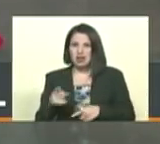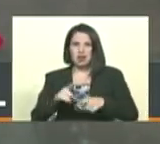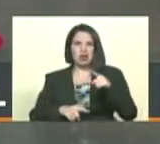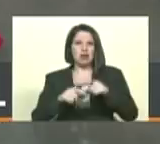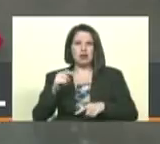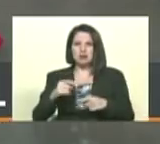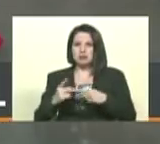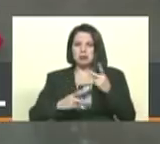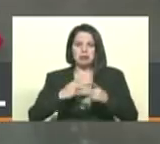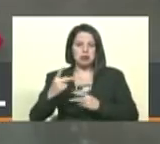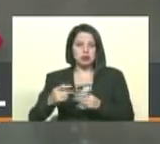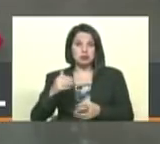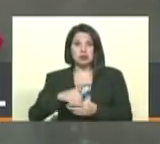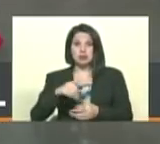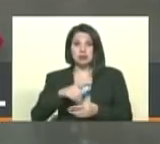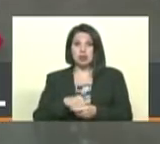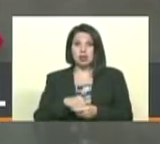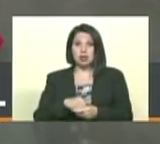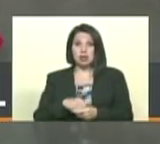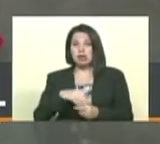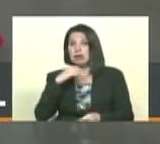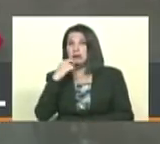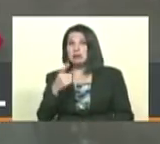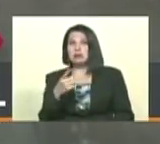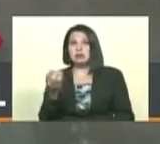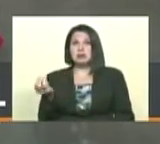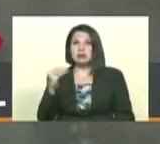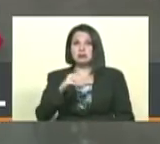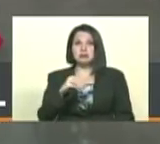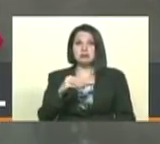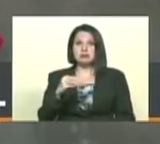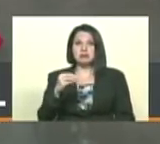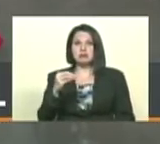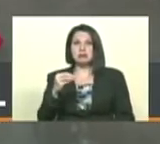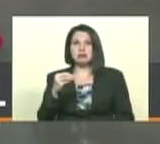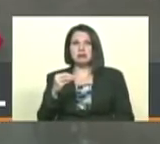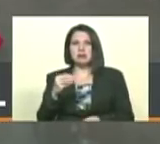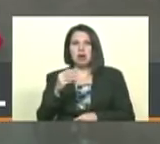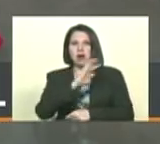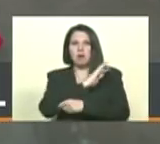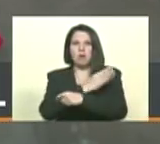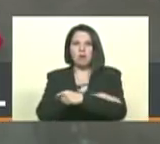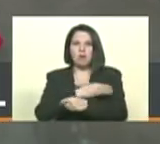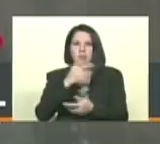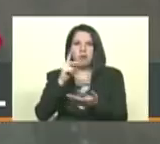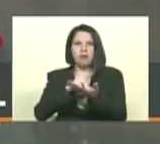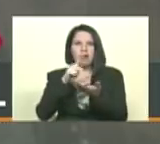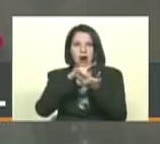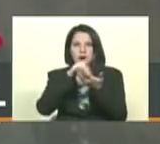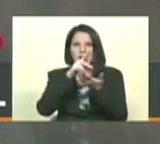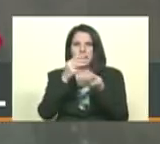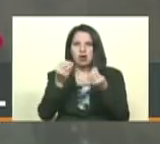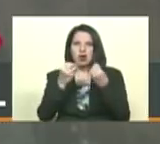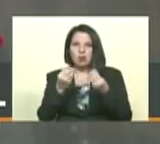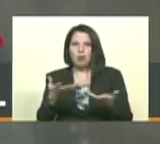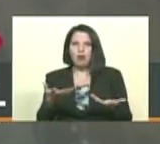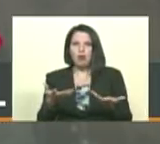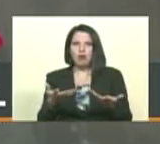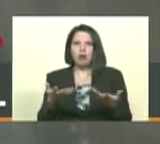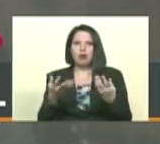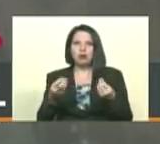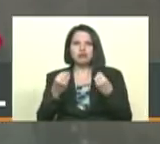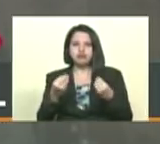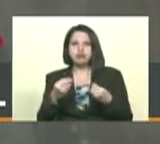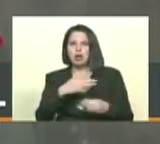electoral y han dicho también que se necesitan garantías para poder participar. Y yo les quiero